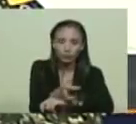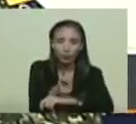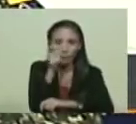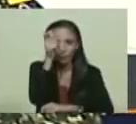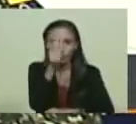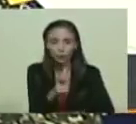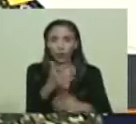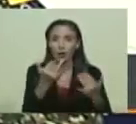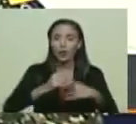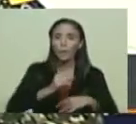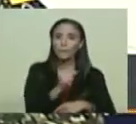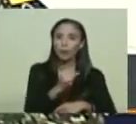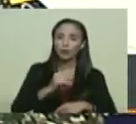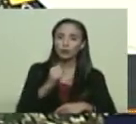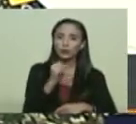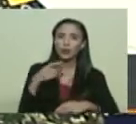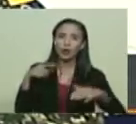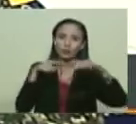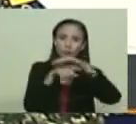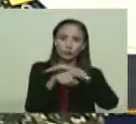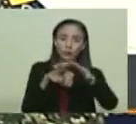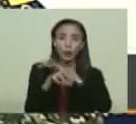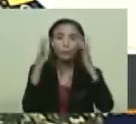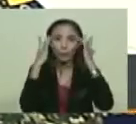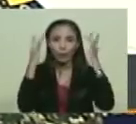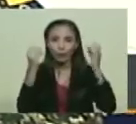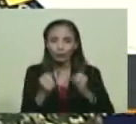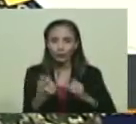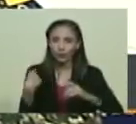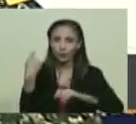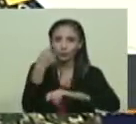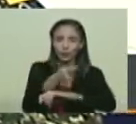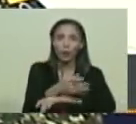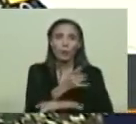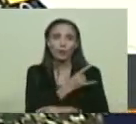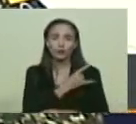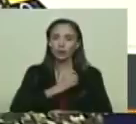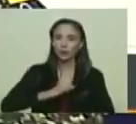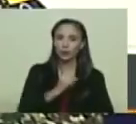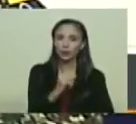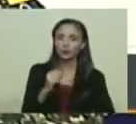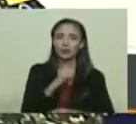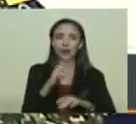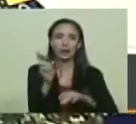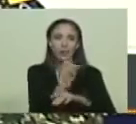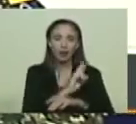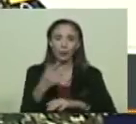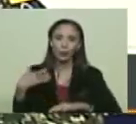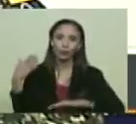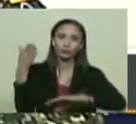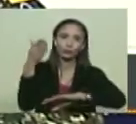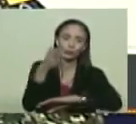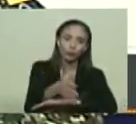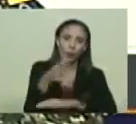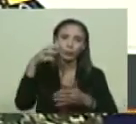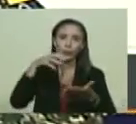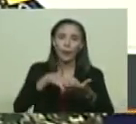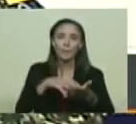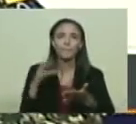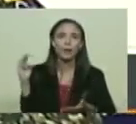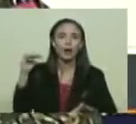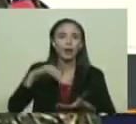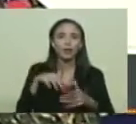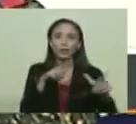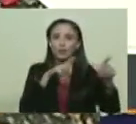como policías nacionales profesionales egresados de la UNES vayan directo al Estado Miranda a reforzar